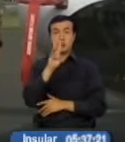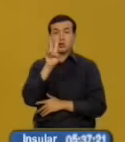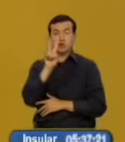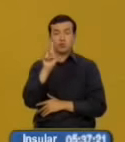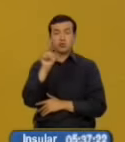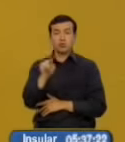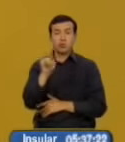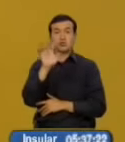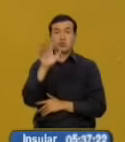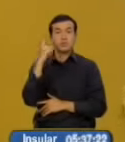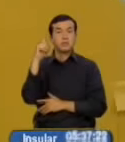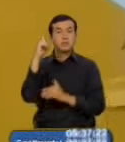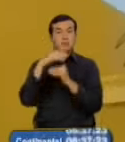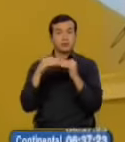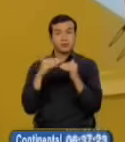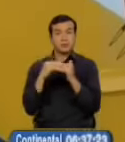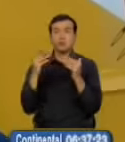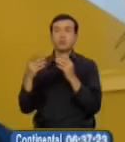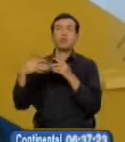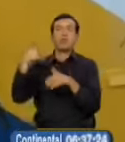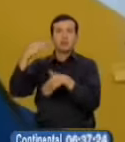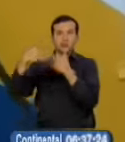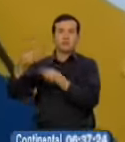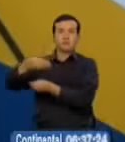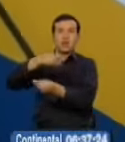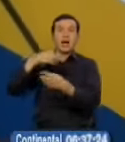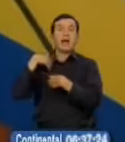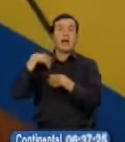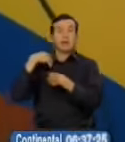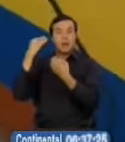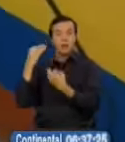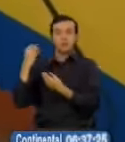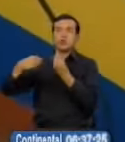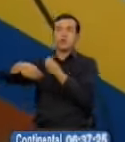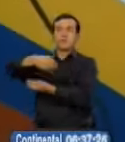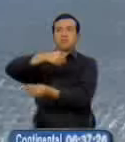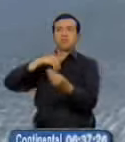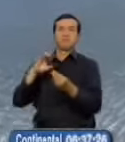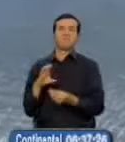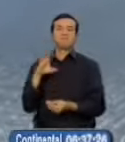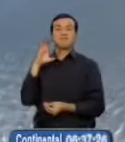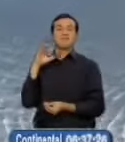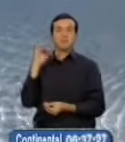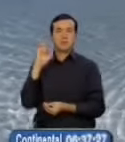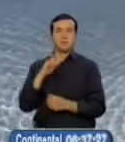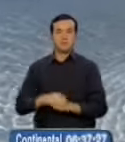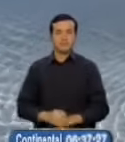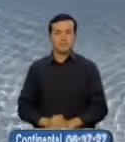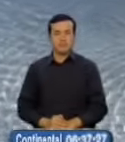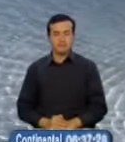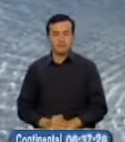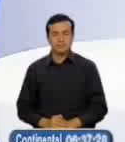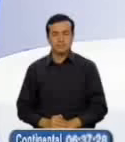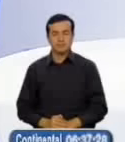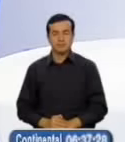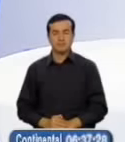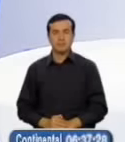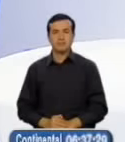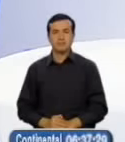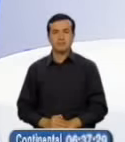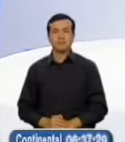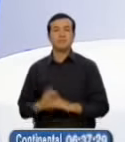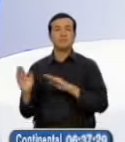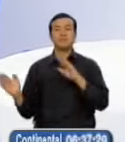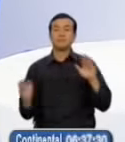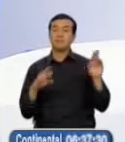millones de dólares, valor que fue recuperado al ejecutarse las garantías incluidas en el contrato. Alexis Moncayo, Ecuador TV. En otro